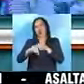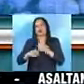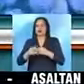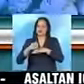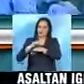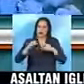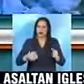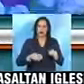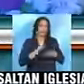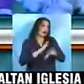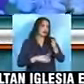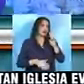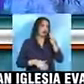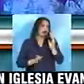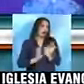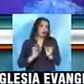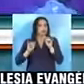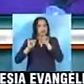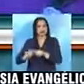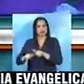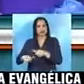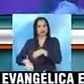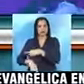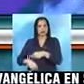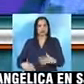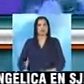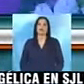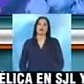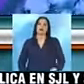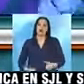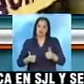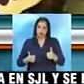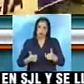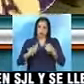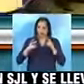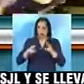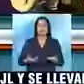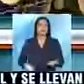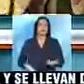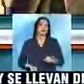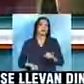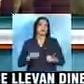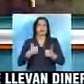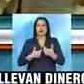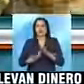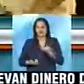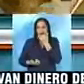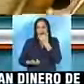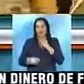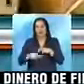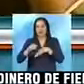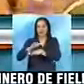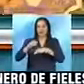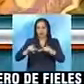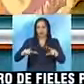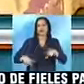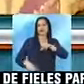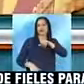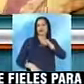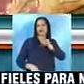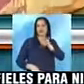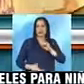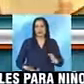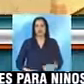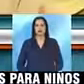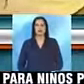para ir al baño. Bien, Maricé, hemos visto entonces cuál es el ambiente aquí afuera del Jurado Nacional de